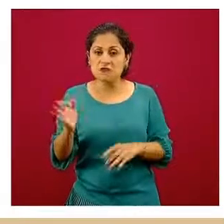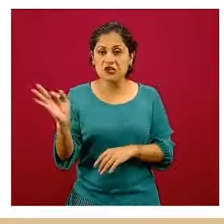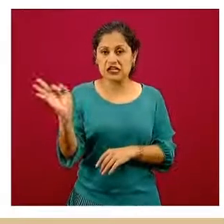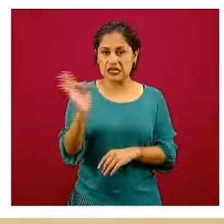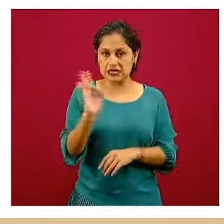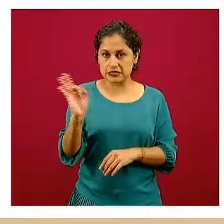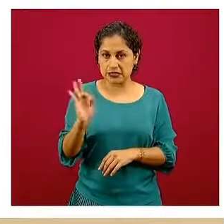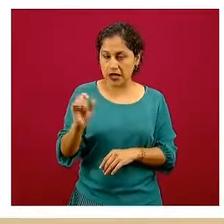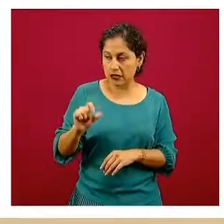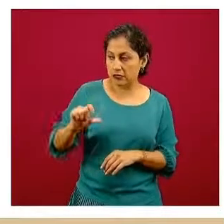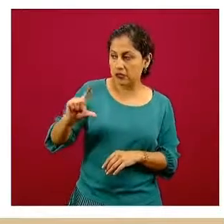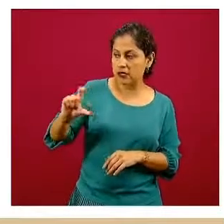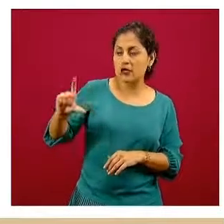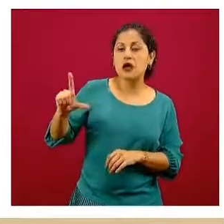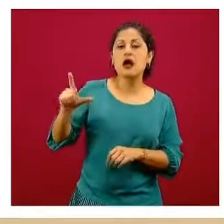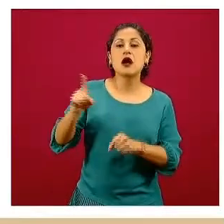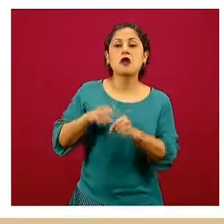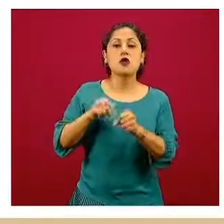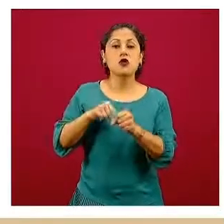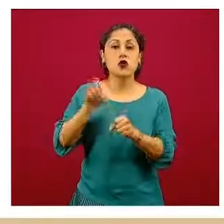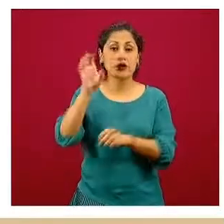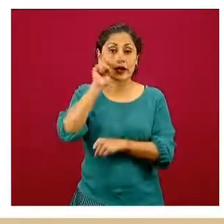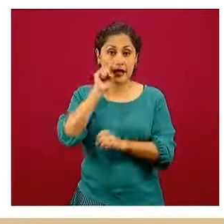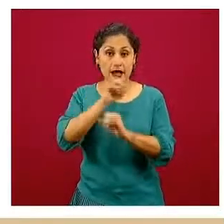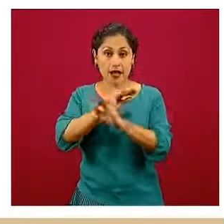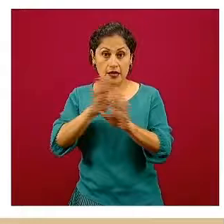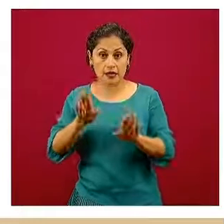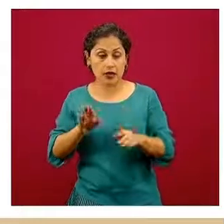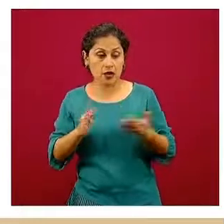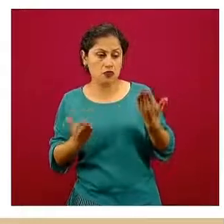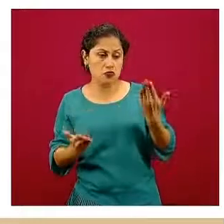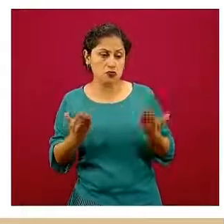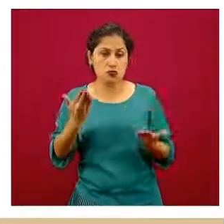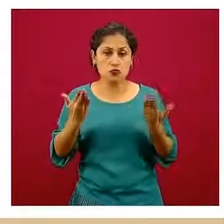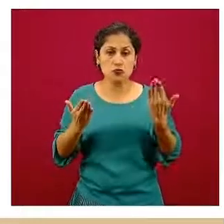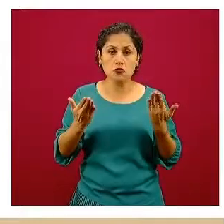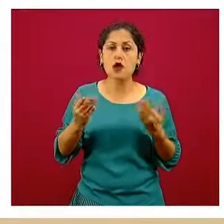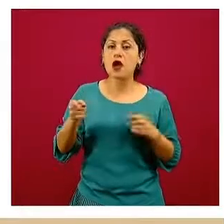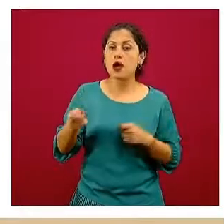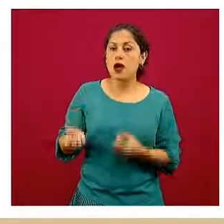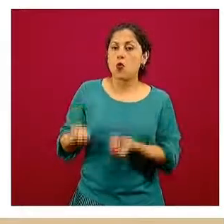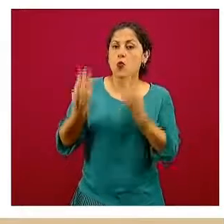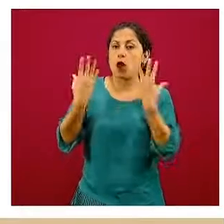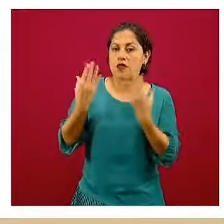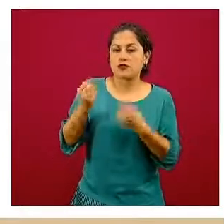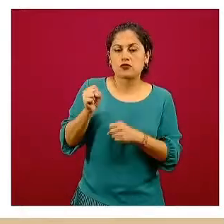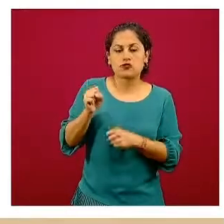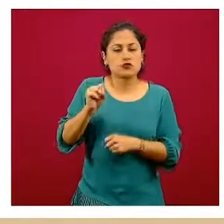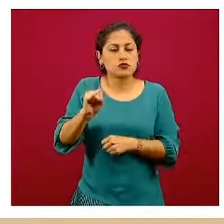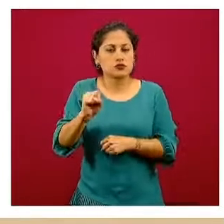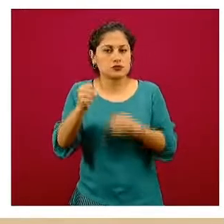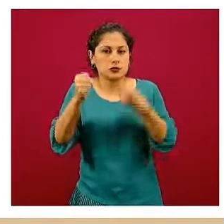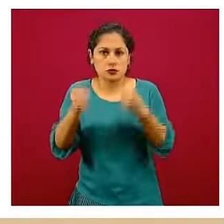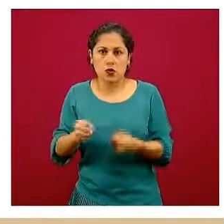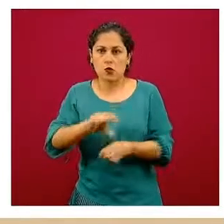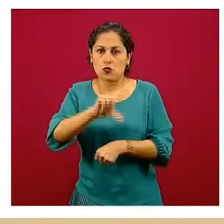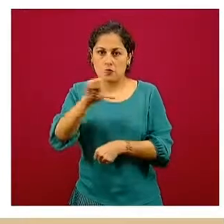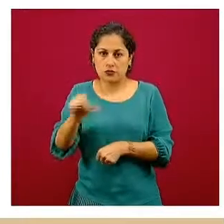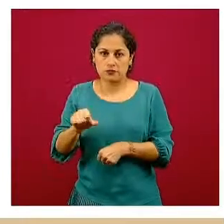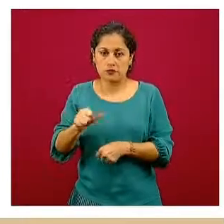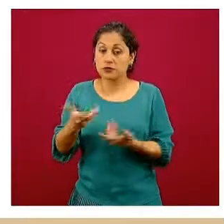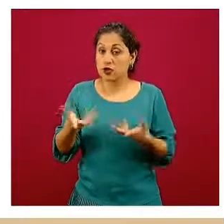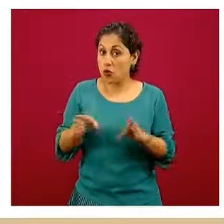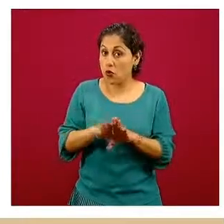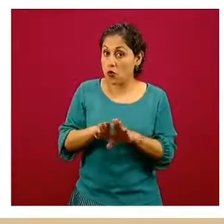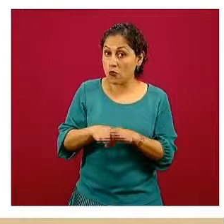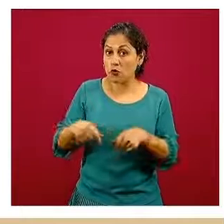cuántos de estos casos que están en naranja claro van a ser casos confirmados. Y entonces cuando hacemos eso obtenemos la siguiente